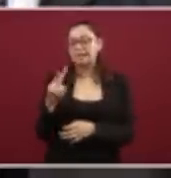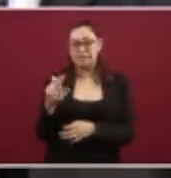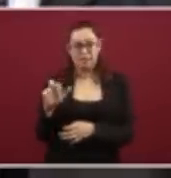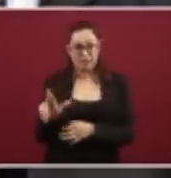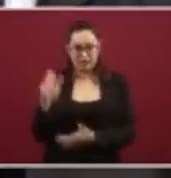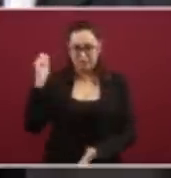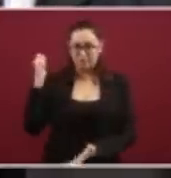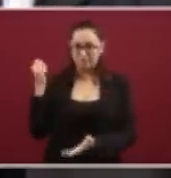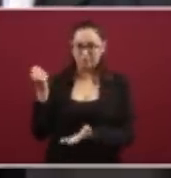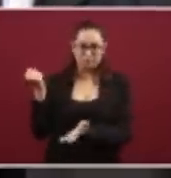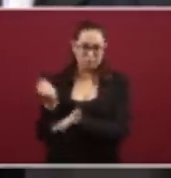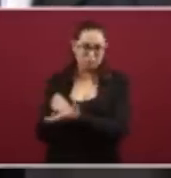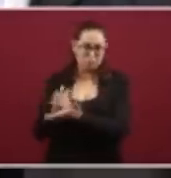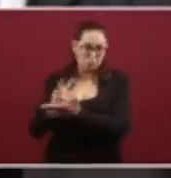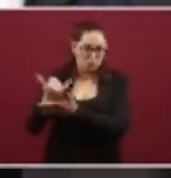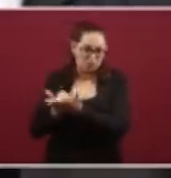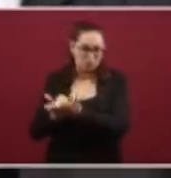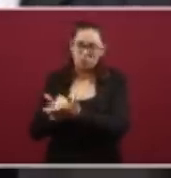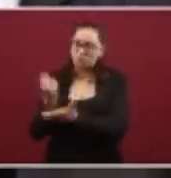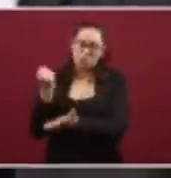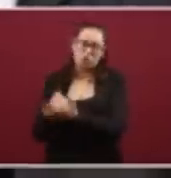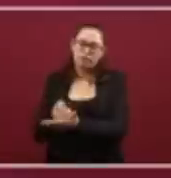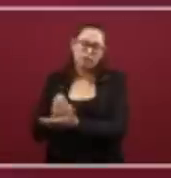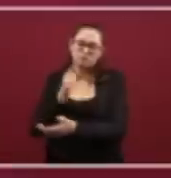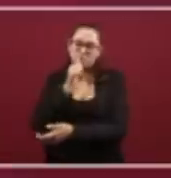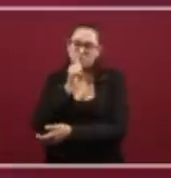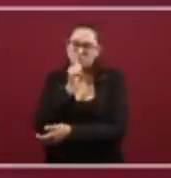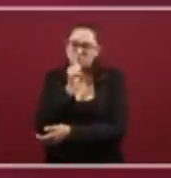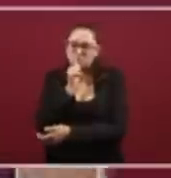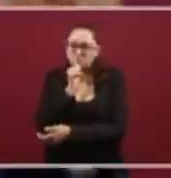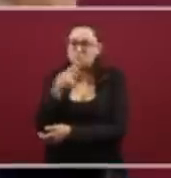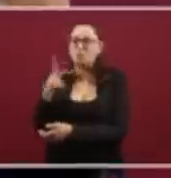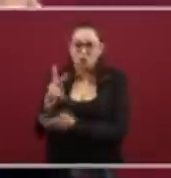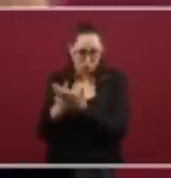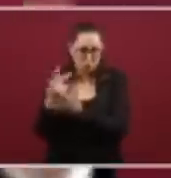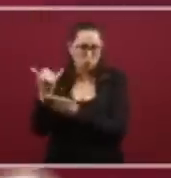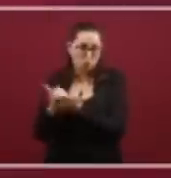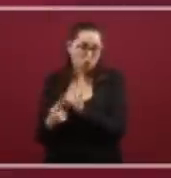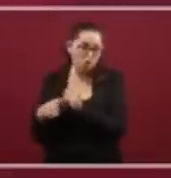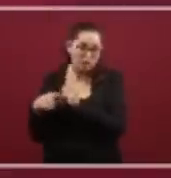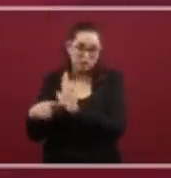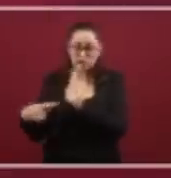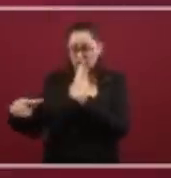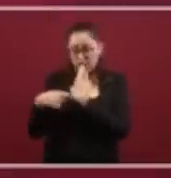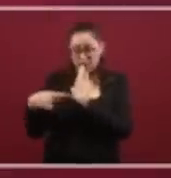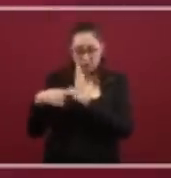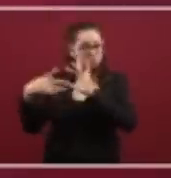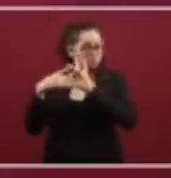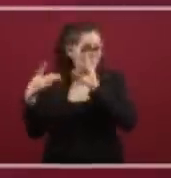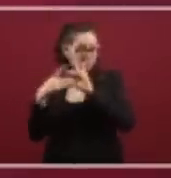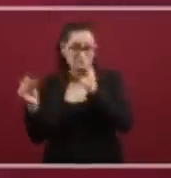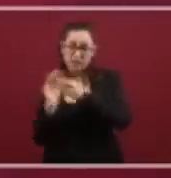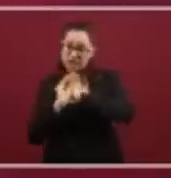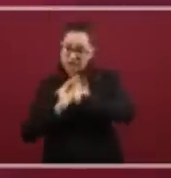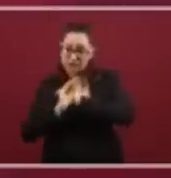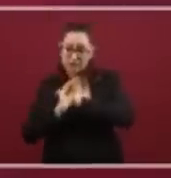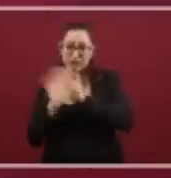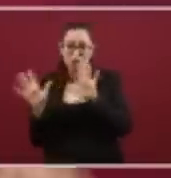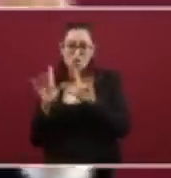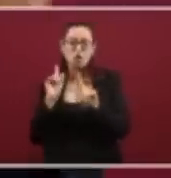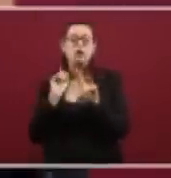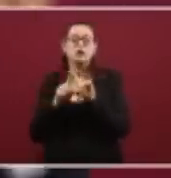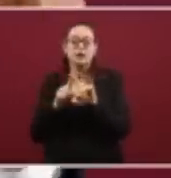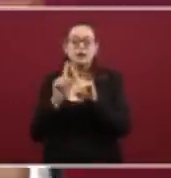vez que se votó en contra en ese proyecto que es público ahí se llega a un número específico